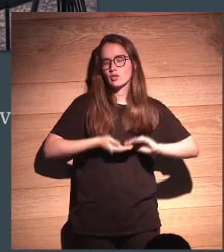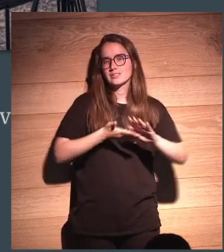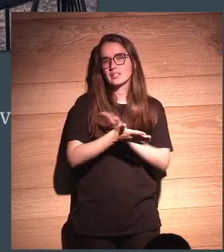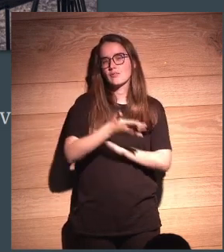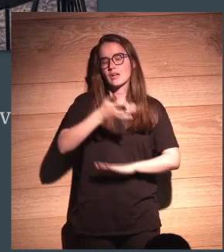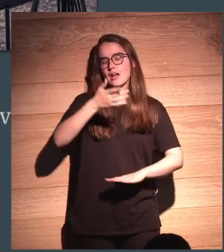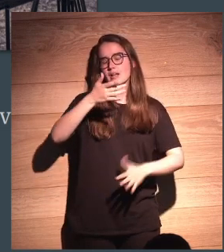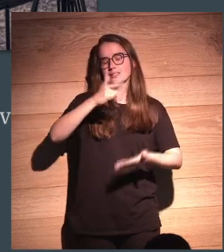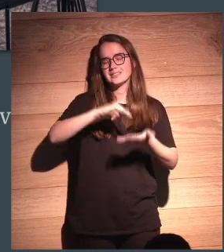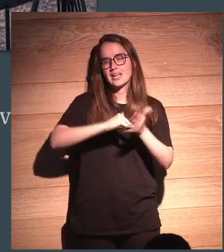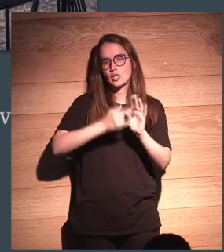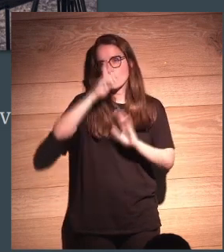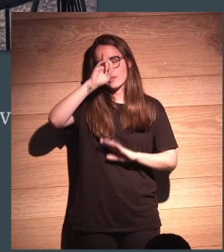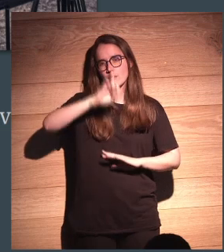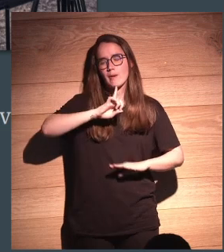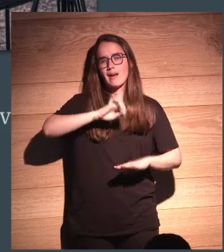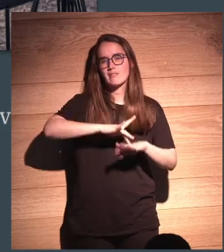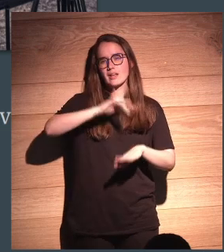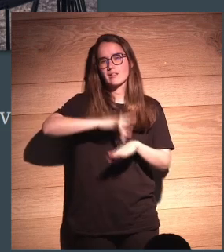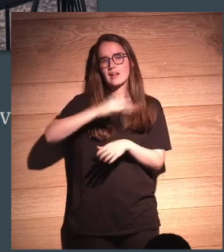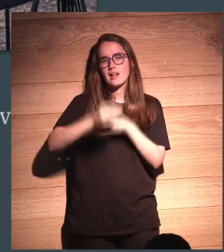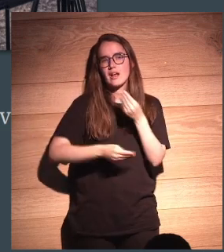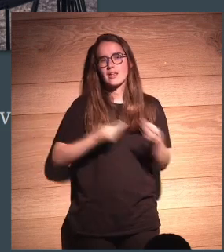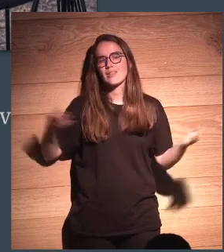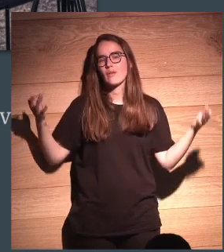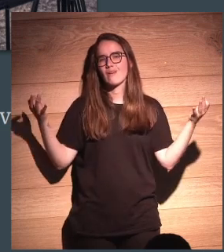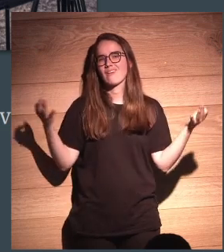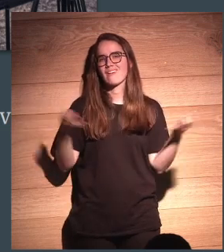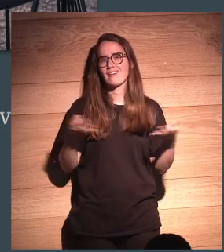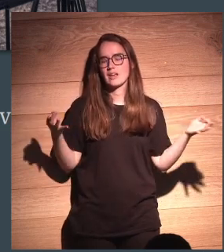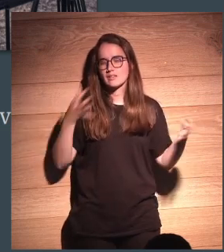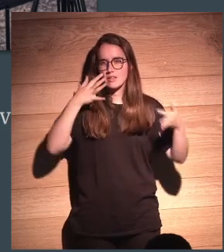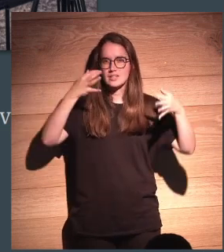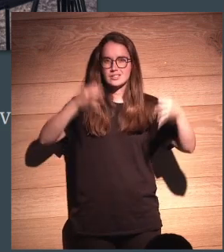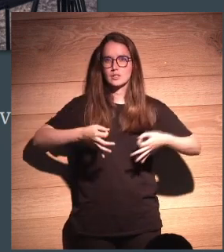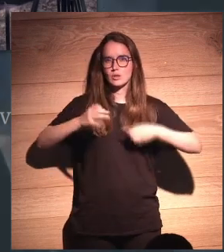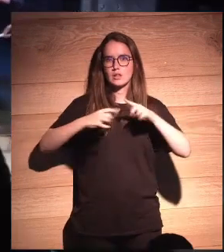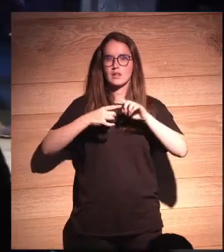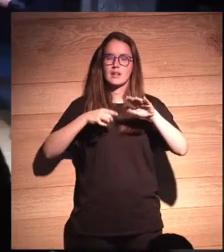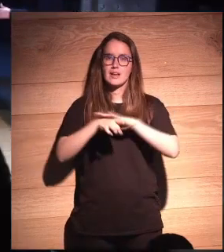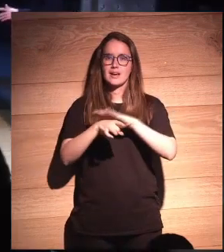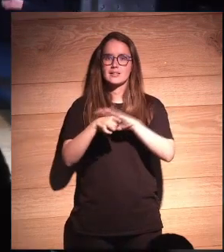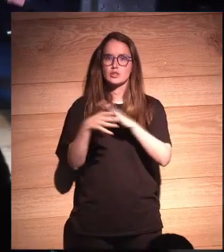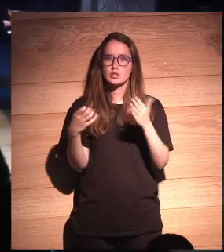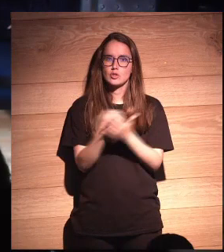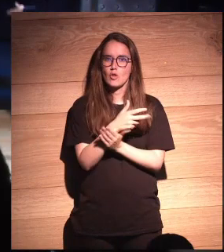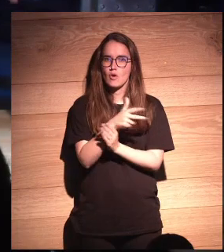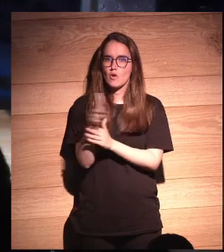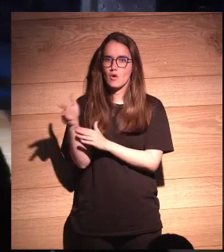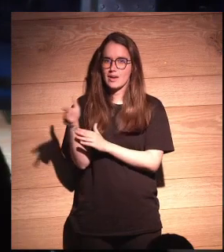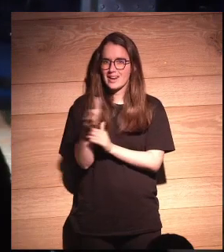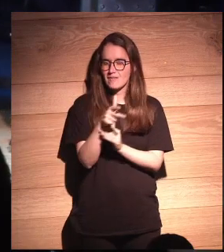técnico de imagen digital. Lo que hace es encargarse de la seguridad y de la gestión de todo lo que se graba desde